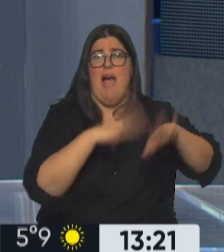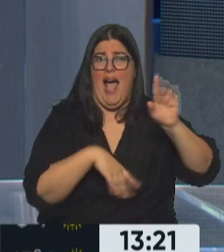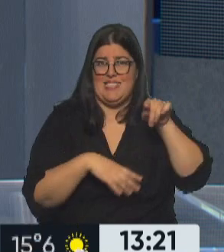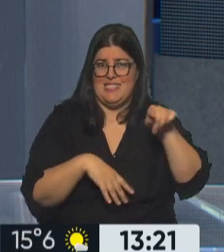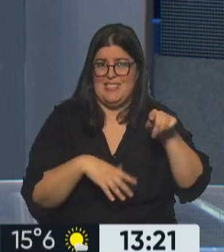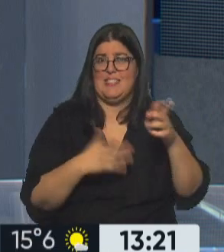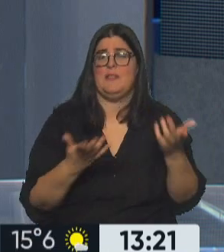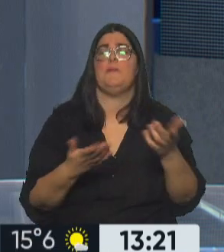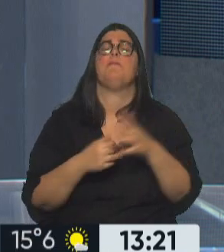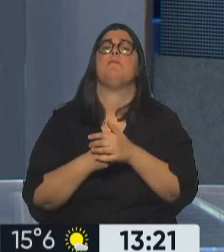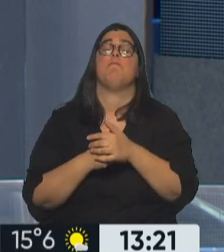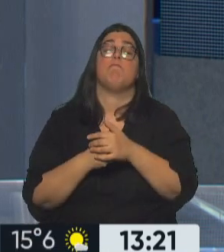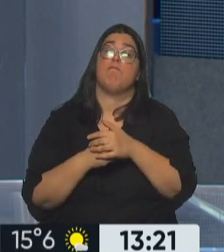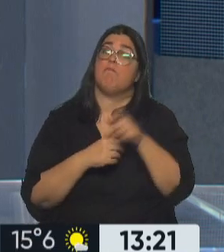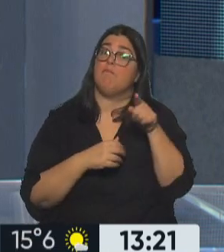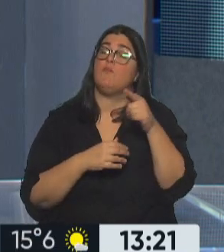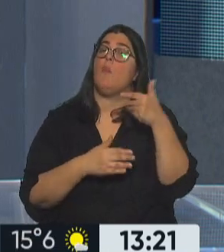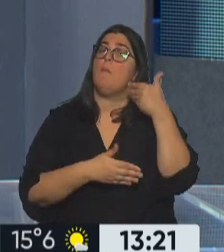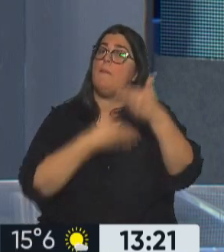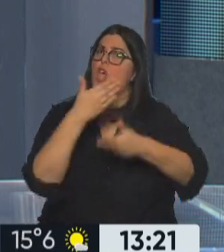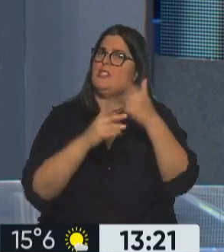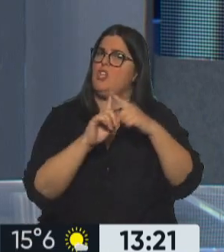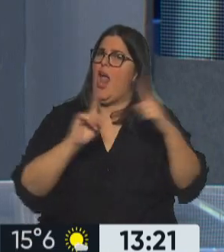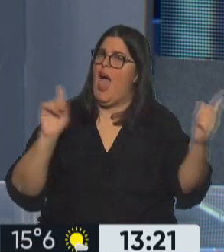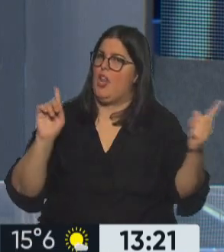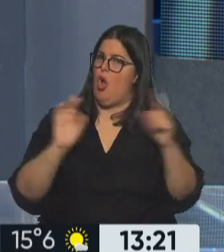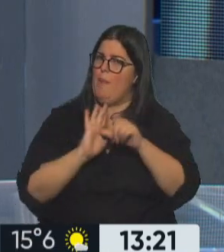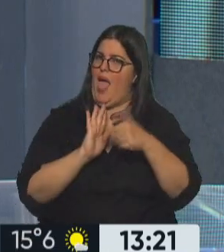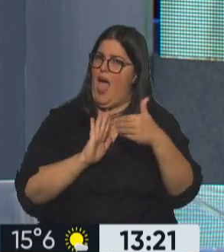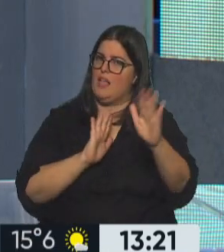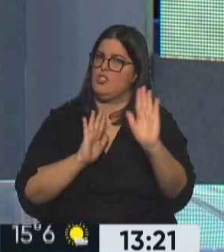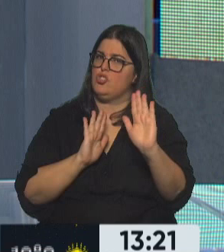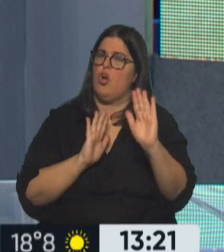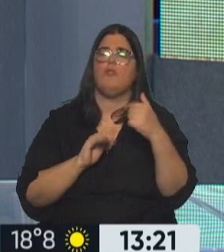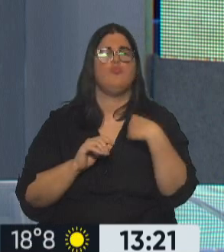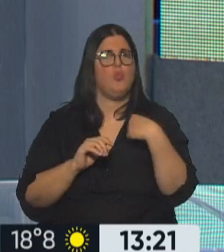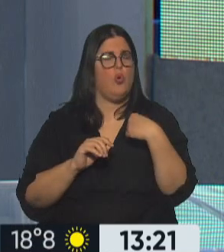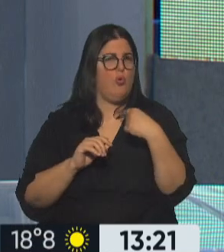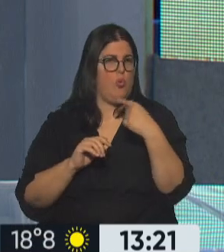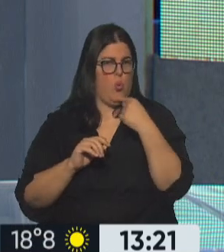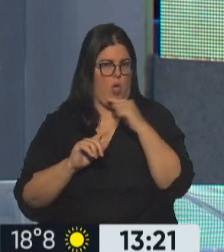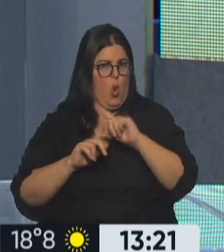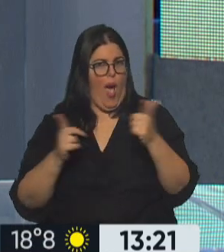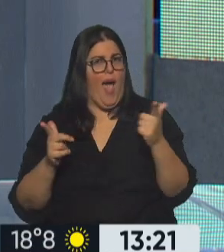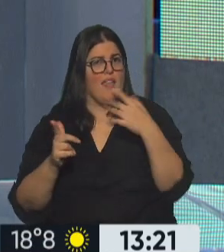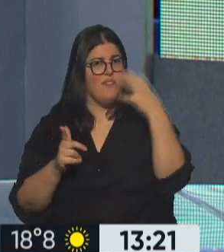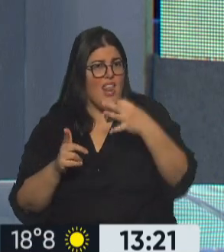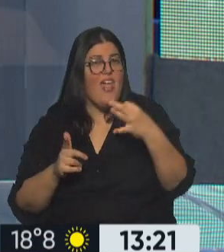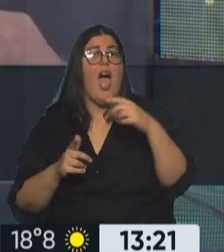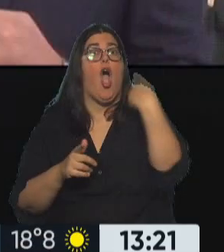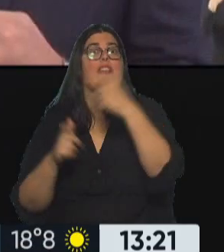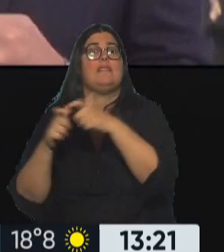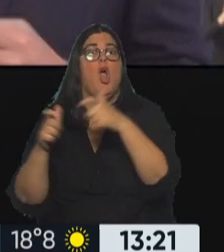Digamos, en ese sentido, este es un proceso de muy largo plazo. Yo no tengo ninguna duda de que el dólar va a ser desafiado por